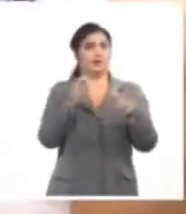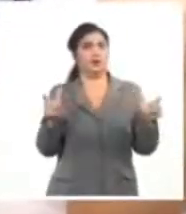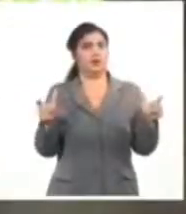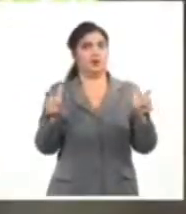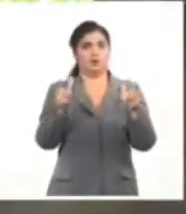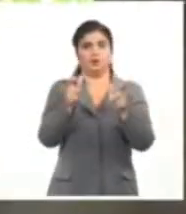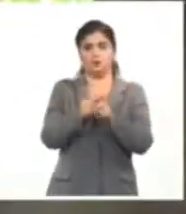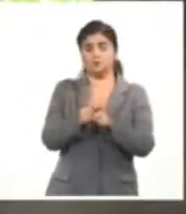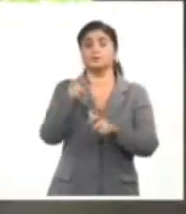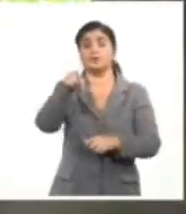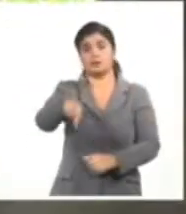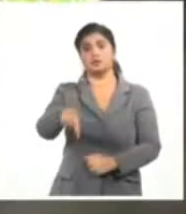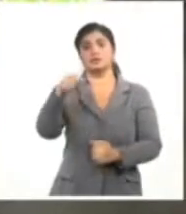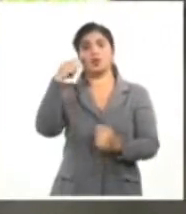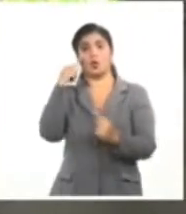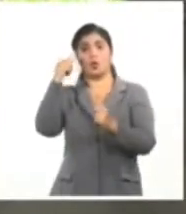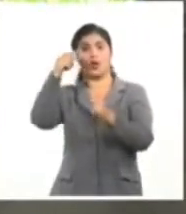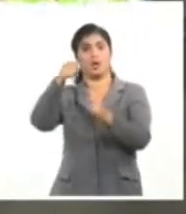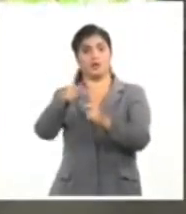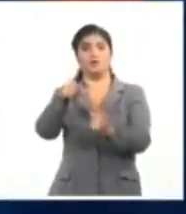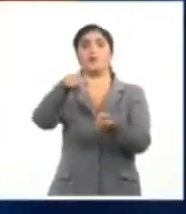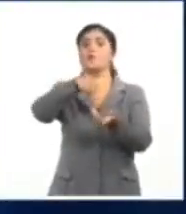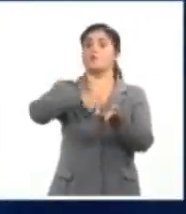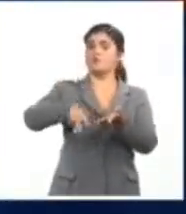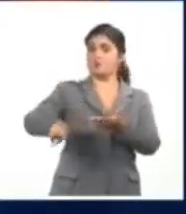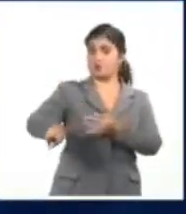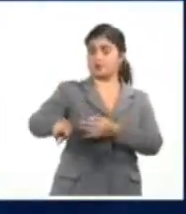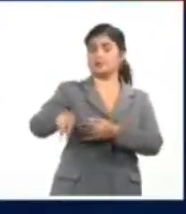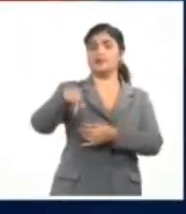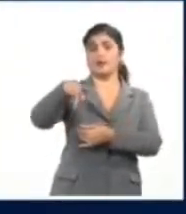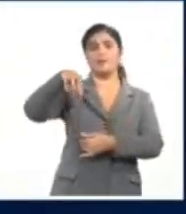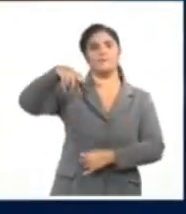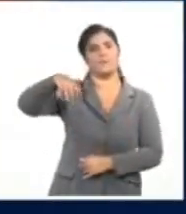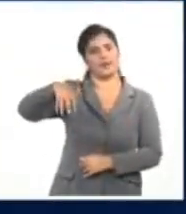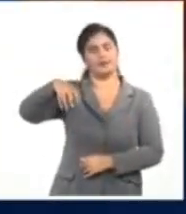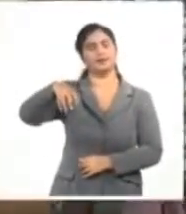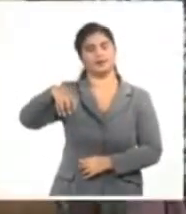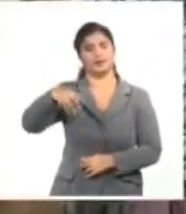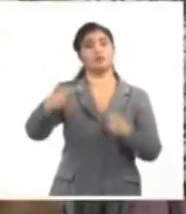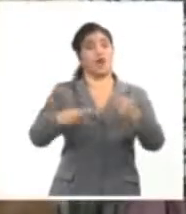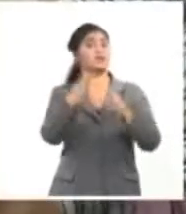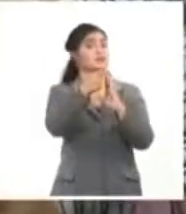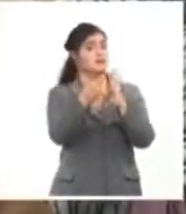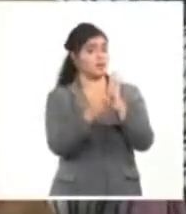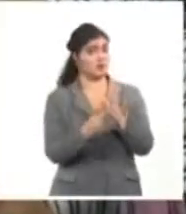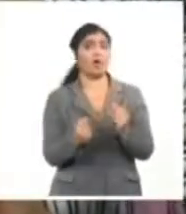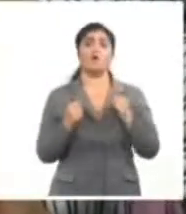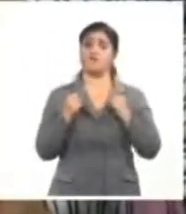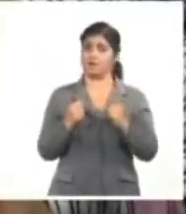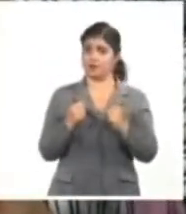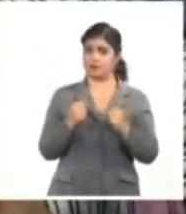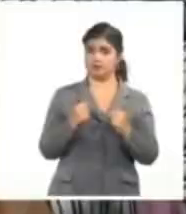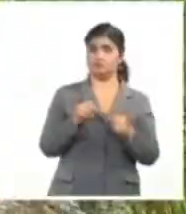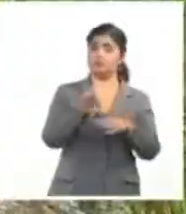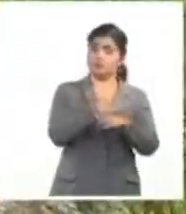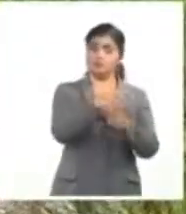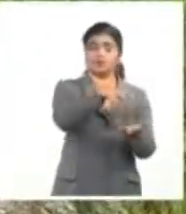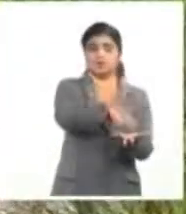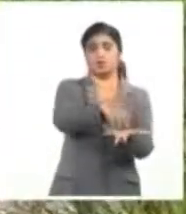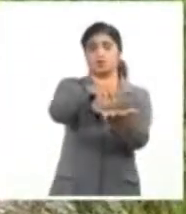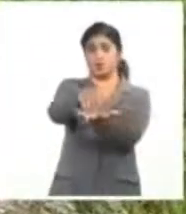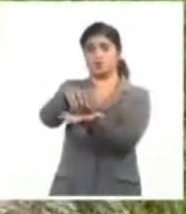él es un propósito en la más occidental de las provincias de Cuba por ello la estrategia de que se ejecute en vuelta abajo